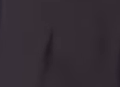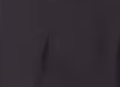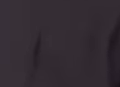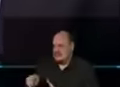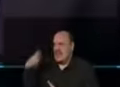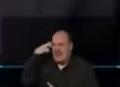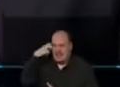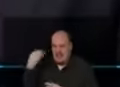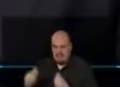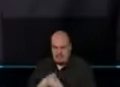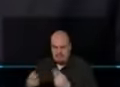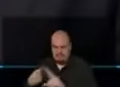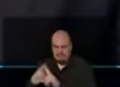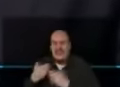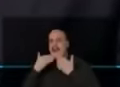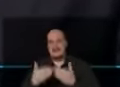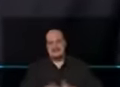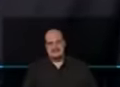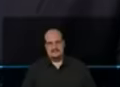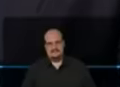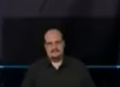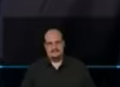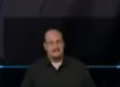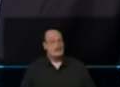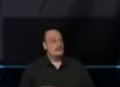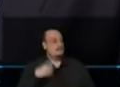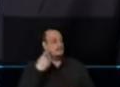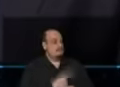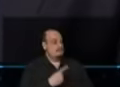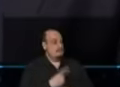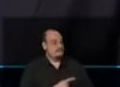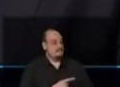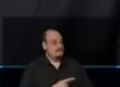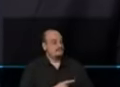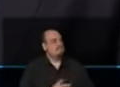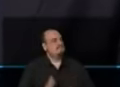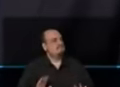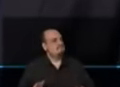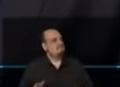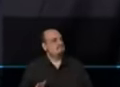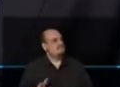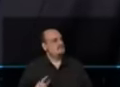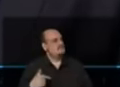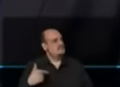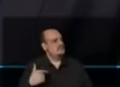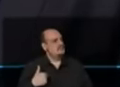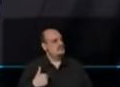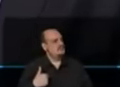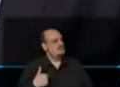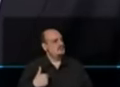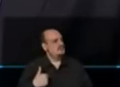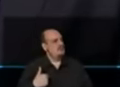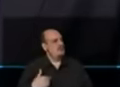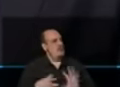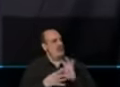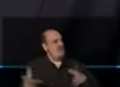le quedaba el paso al propio Milei y le dice, ¿qué tengo que decir? No, te estoy esperando a vos. Y ahí Milei le dice, no te cedo la palabra, sigue hablando vos.